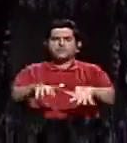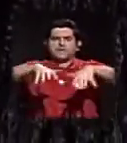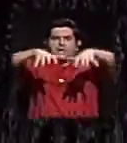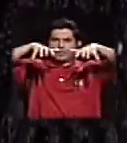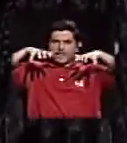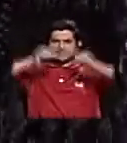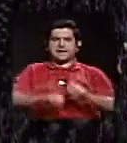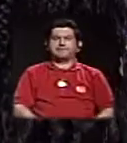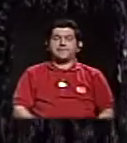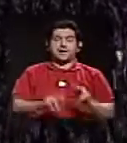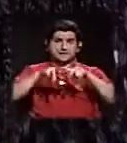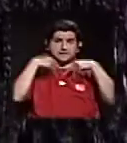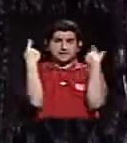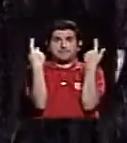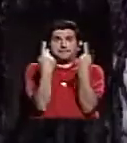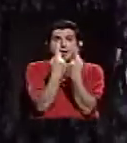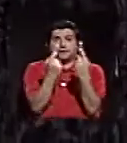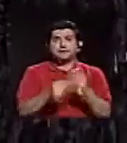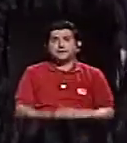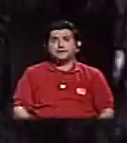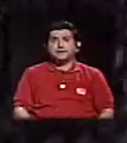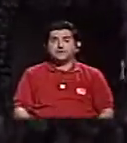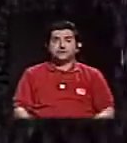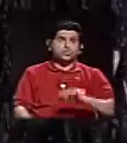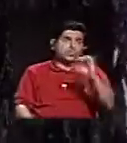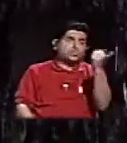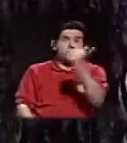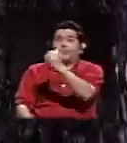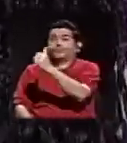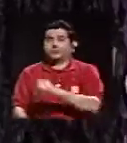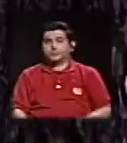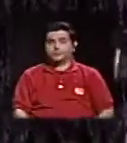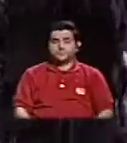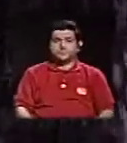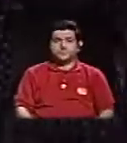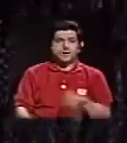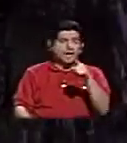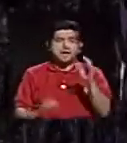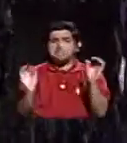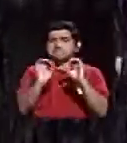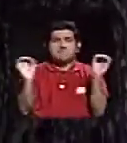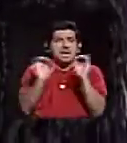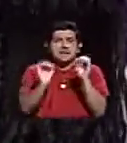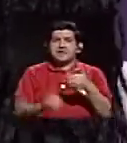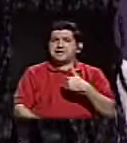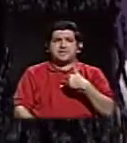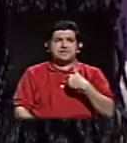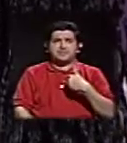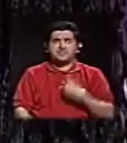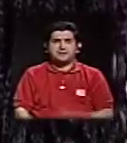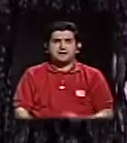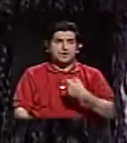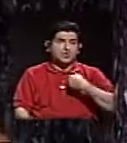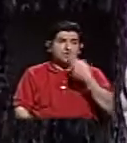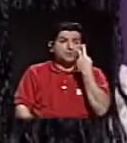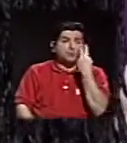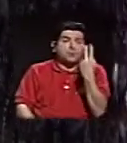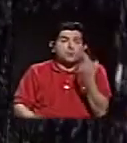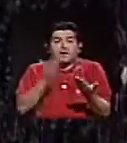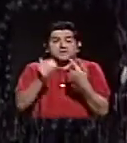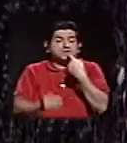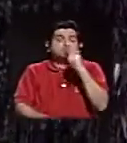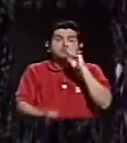de los partidos este de los otros partidos o donde no hay ni uno solo donde uno puede decir por lo